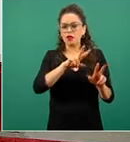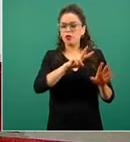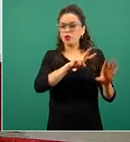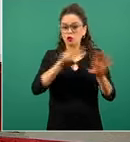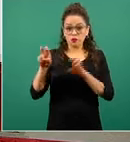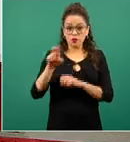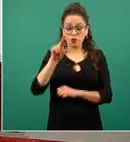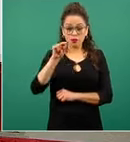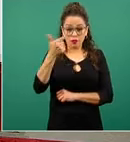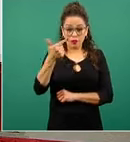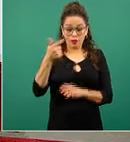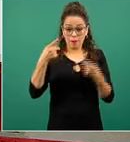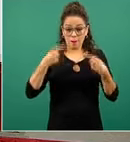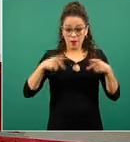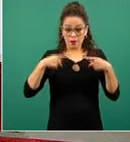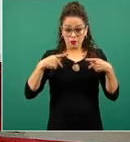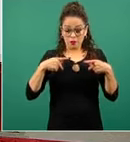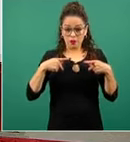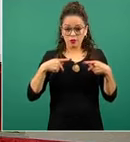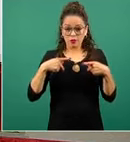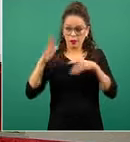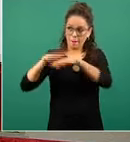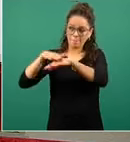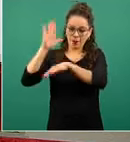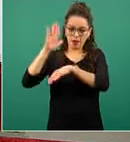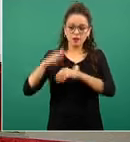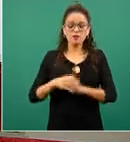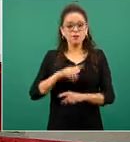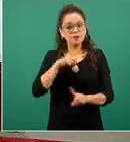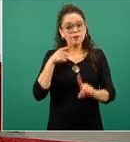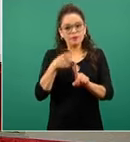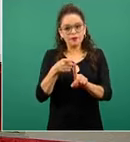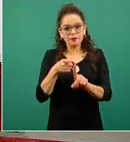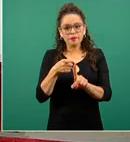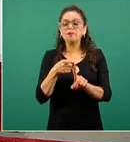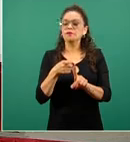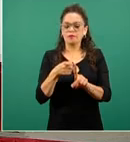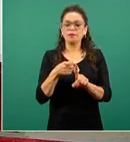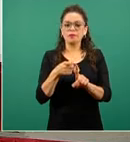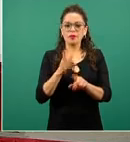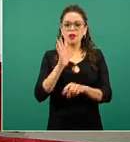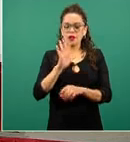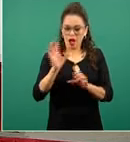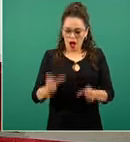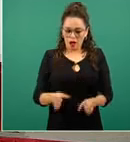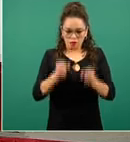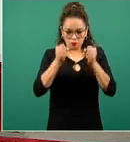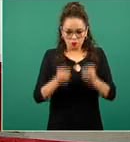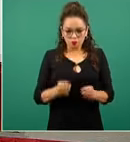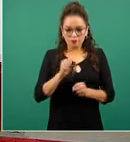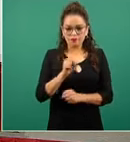2.130.287 personas que en este momento se consideran son ya casos estimados y confirmados de